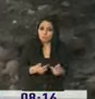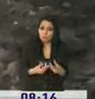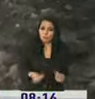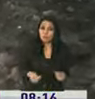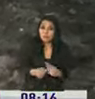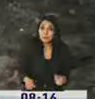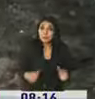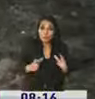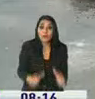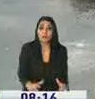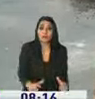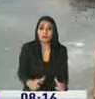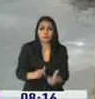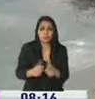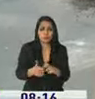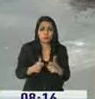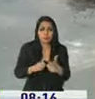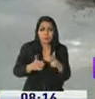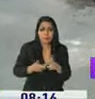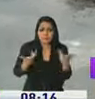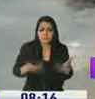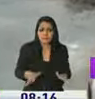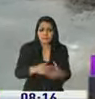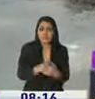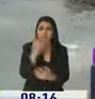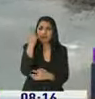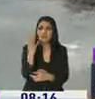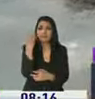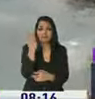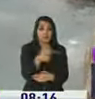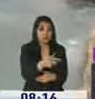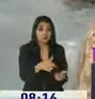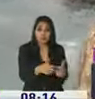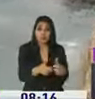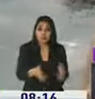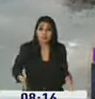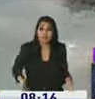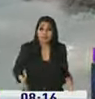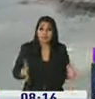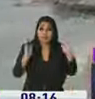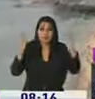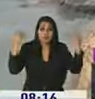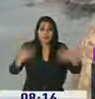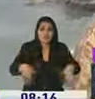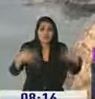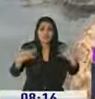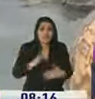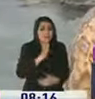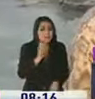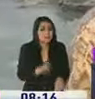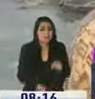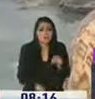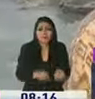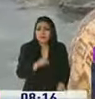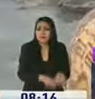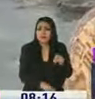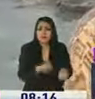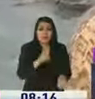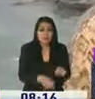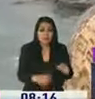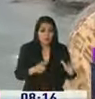provocando inconvenientes. Ya unos 15 días por lo menos. Este problema de aquí, de esta calle Ramón Campaña, siempre se daña, hace un